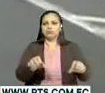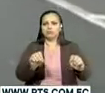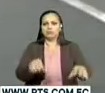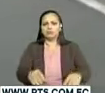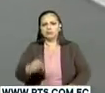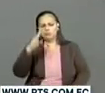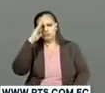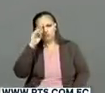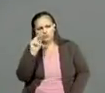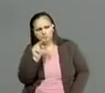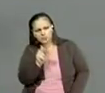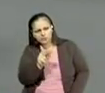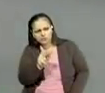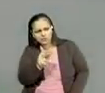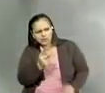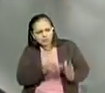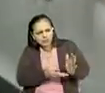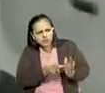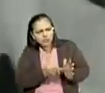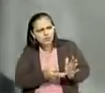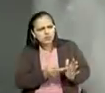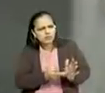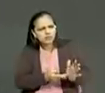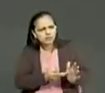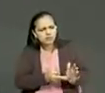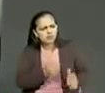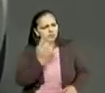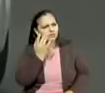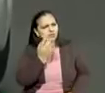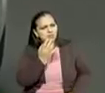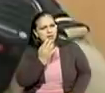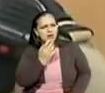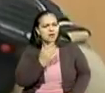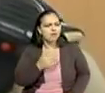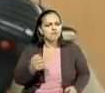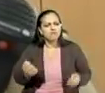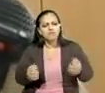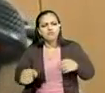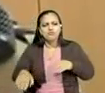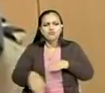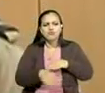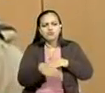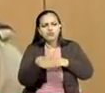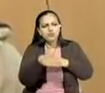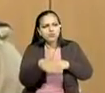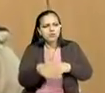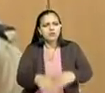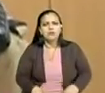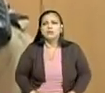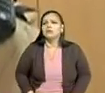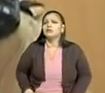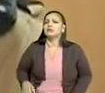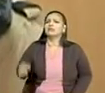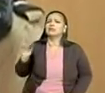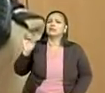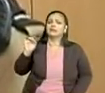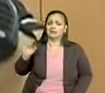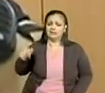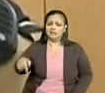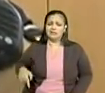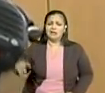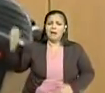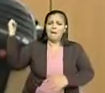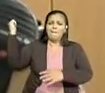en alerta de que algo extraño estaba pasando. Sí, intervenimos. El ciudadano